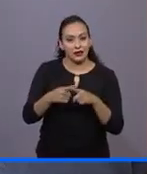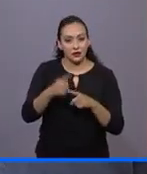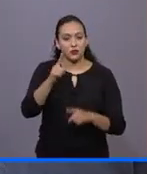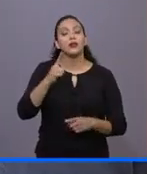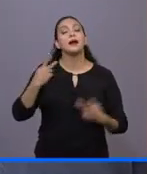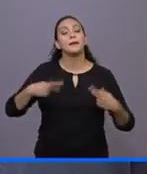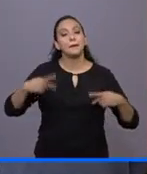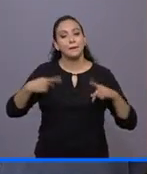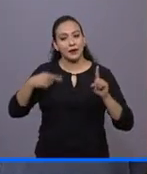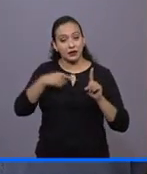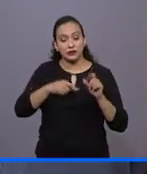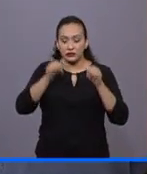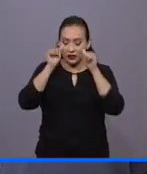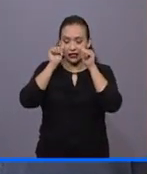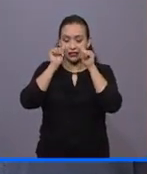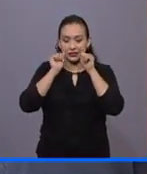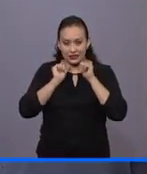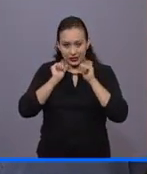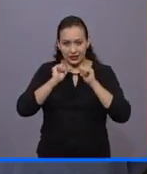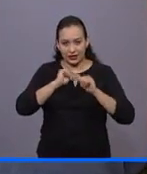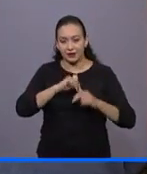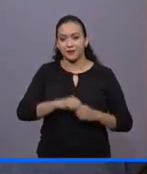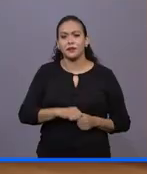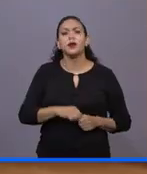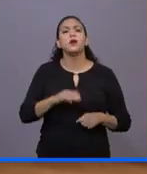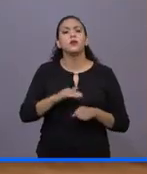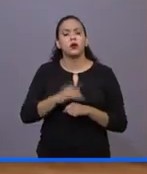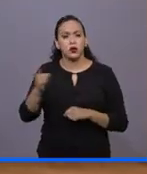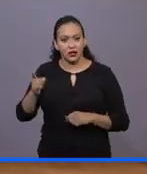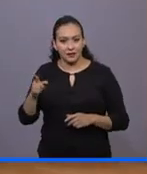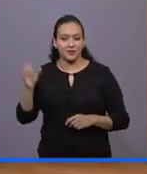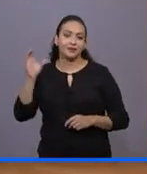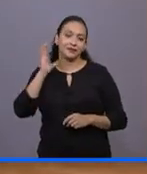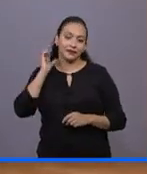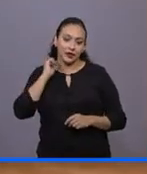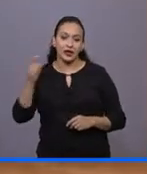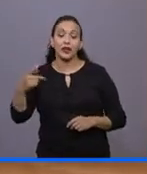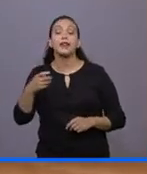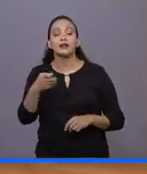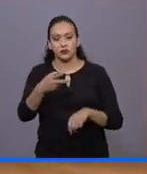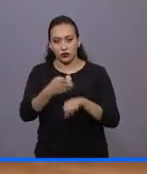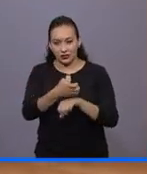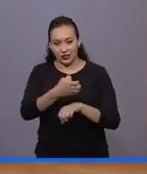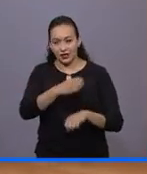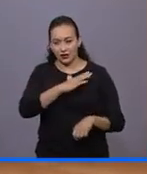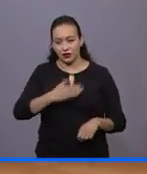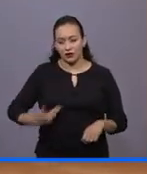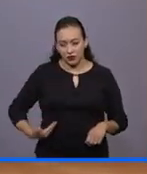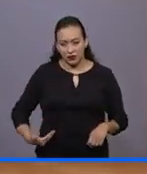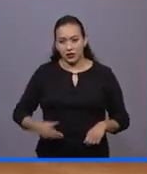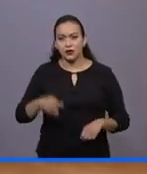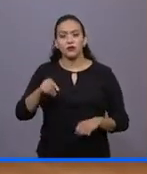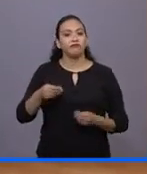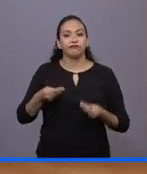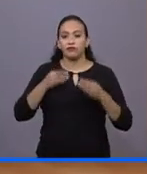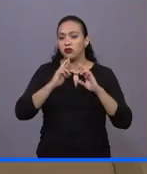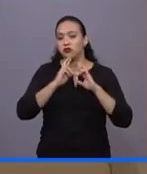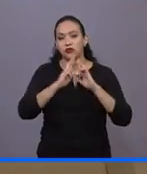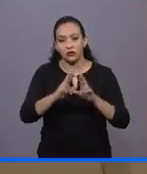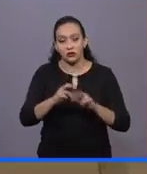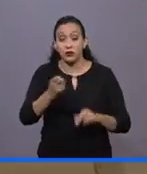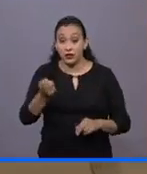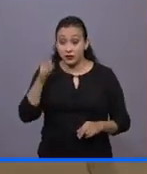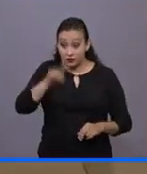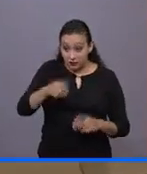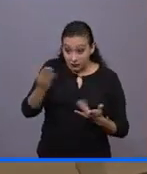una persona con ceguera total por la omisión del Ejecutivo y Legislativo locales para dar respuesta a su petición, y ordenó que en la